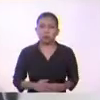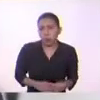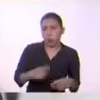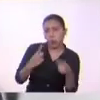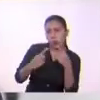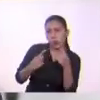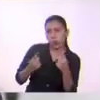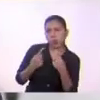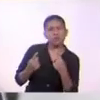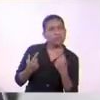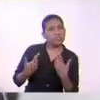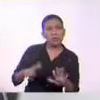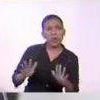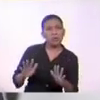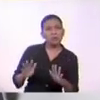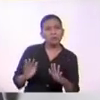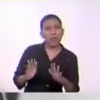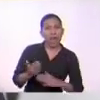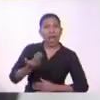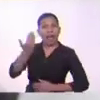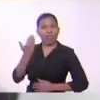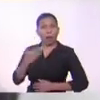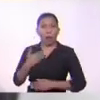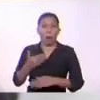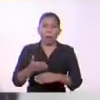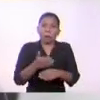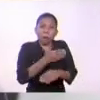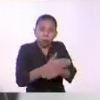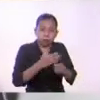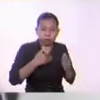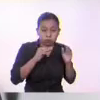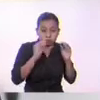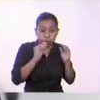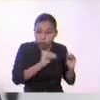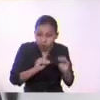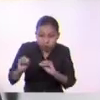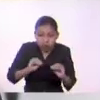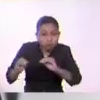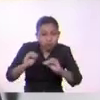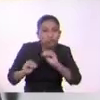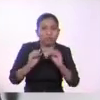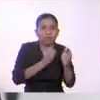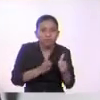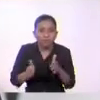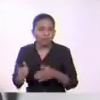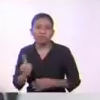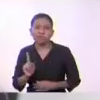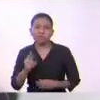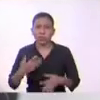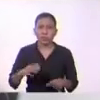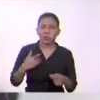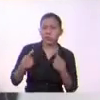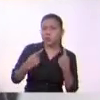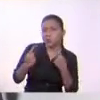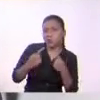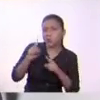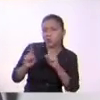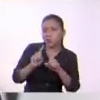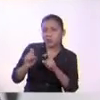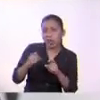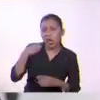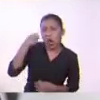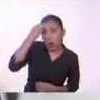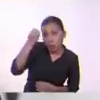va a entrevistar. En este caso, el entrevistador tiene mayor libertad, pues puede opinar en